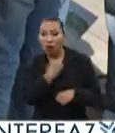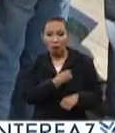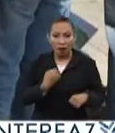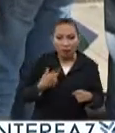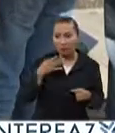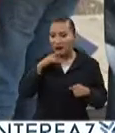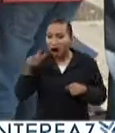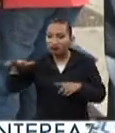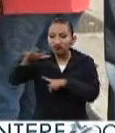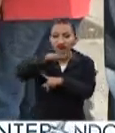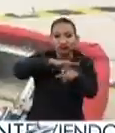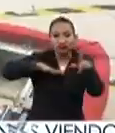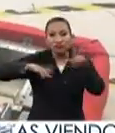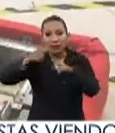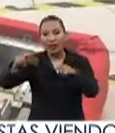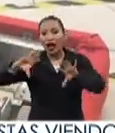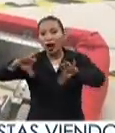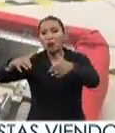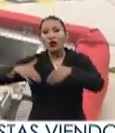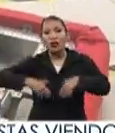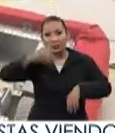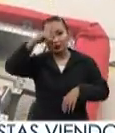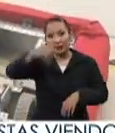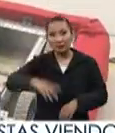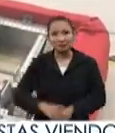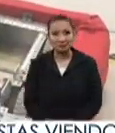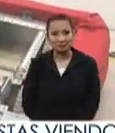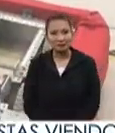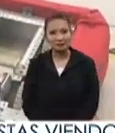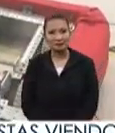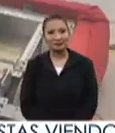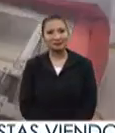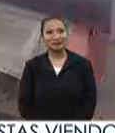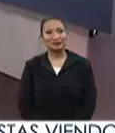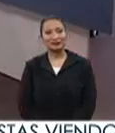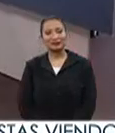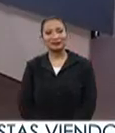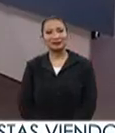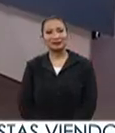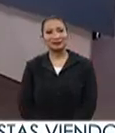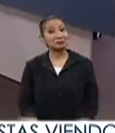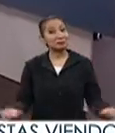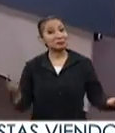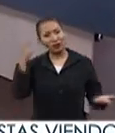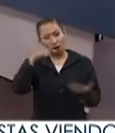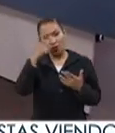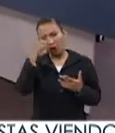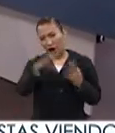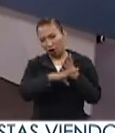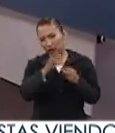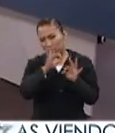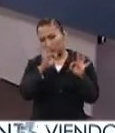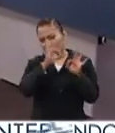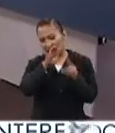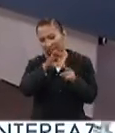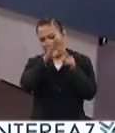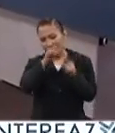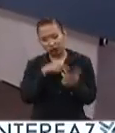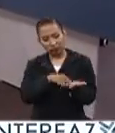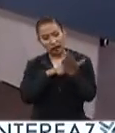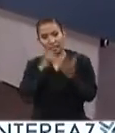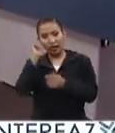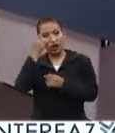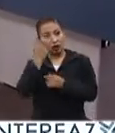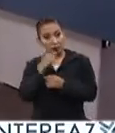compromiso con mejorar las condiciones de las comunidades mexicanas. Yo creo que uno de los elementos muy importantes que nos ha dado